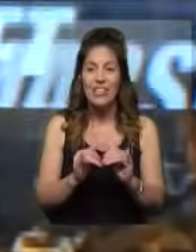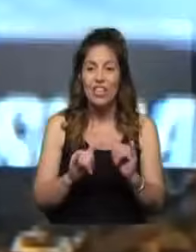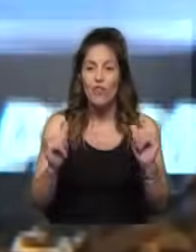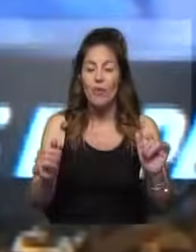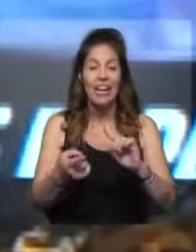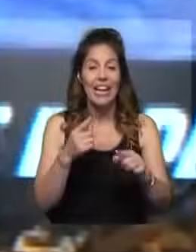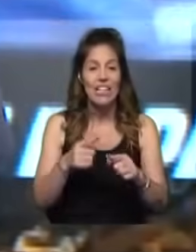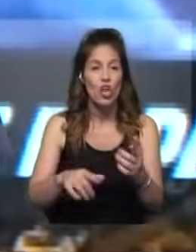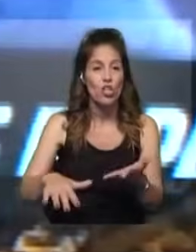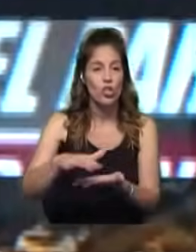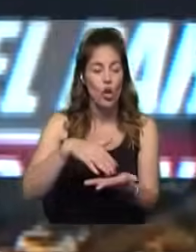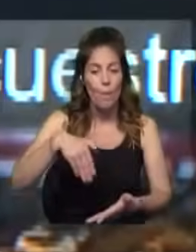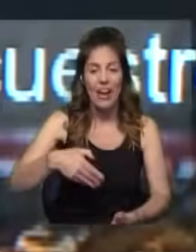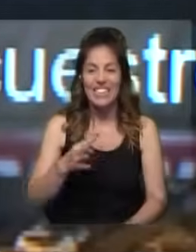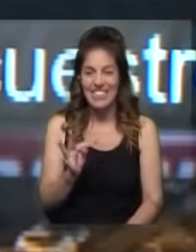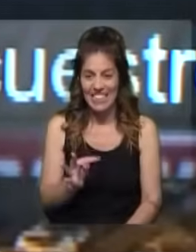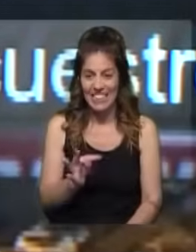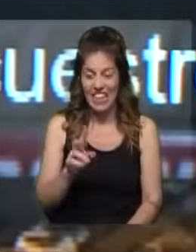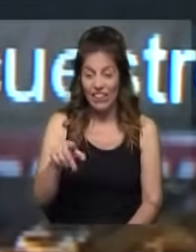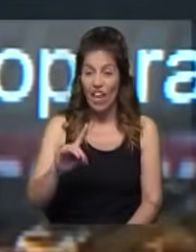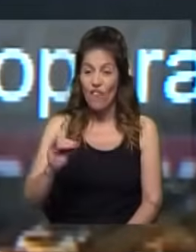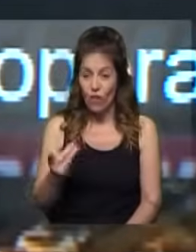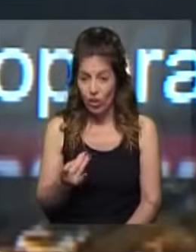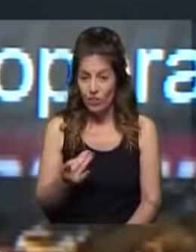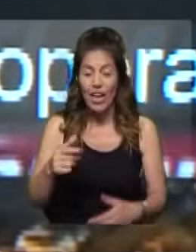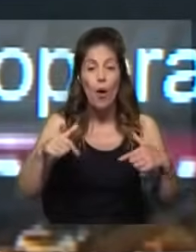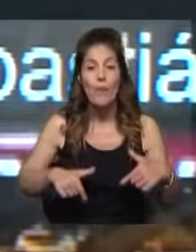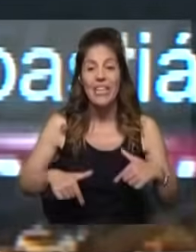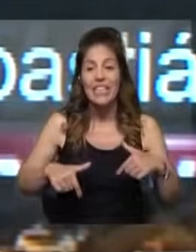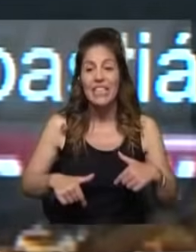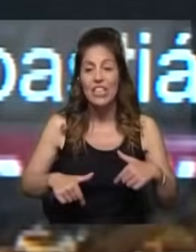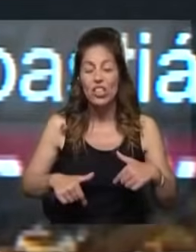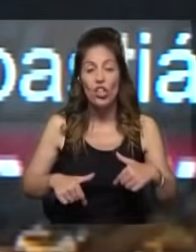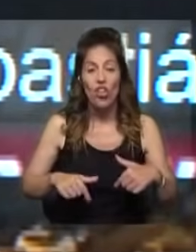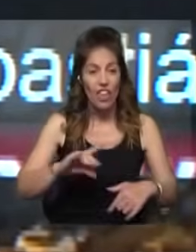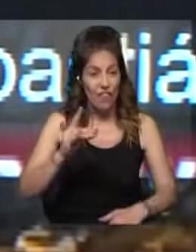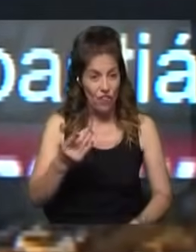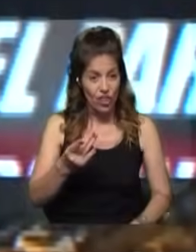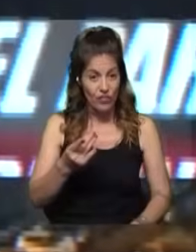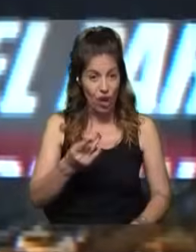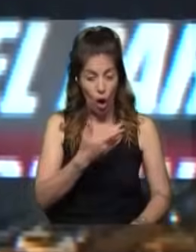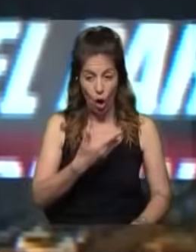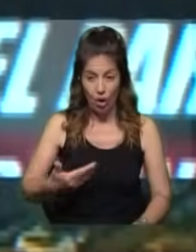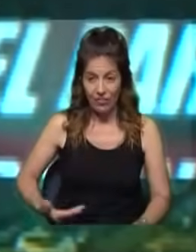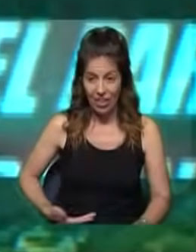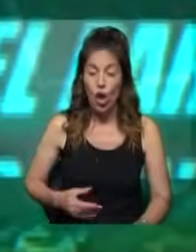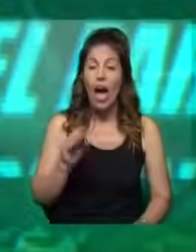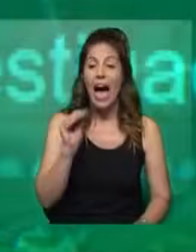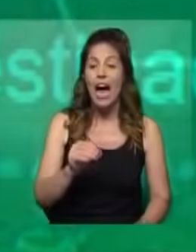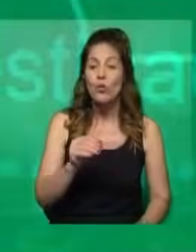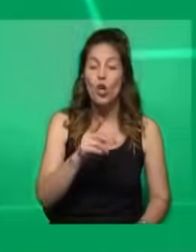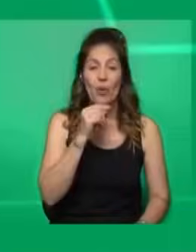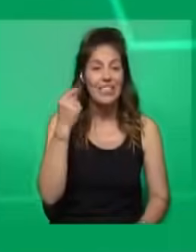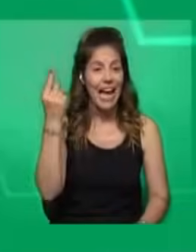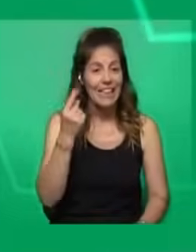con respecto a la situación de marset y que llega desde Bolivia porque el ministro de gobierno boliviano Eduardo del Castillo anunció que Interpol